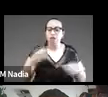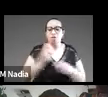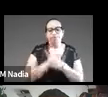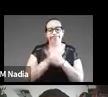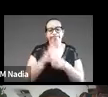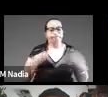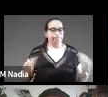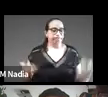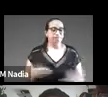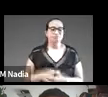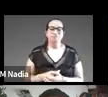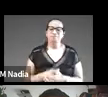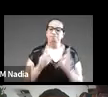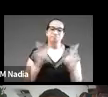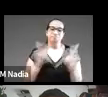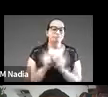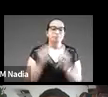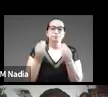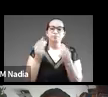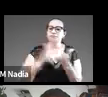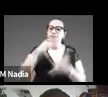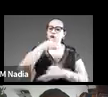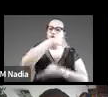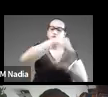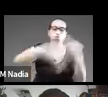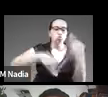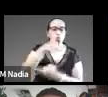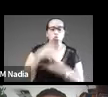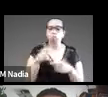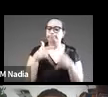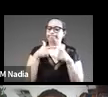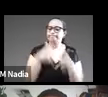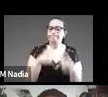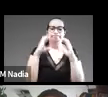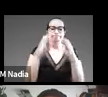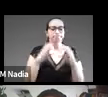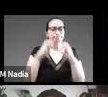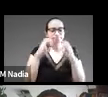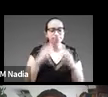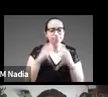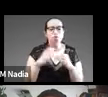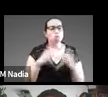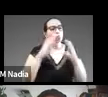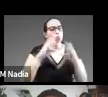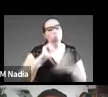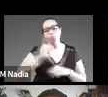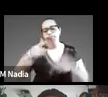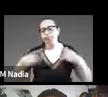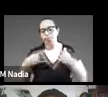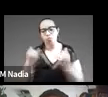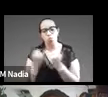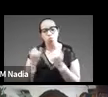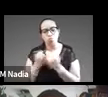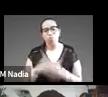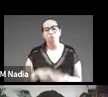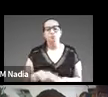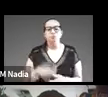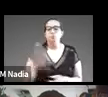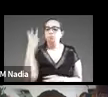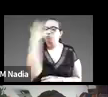nada, muchísimas gracias a todas, todos y todes. Cuidémonos, cuidemos a los demás y que tengan un excelente